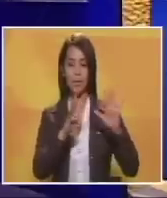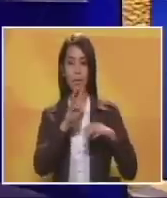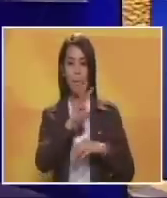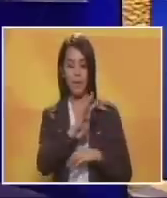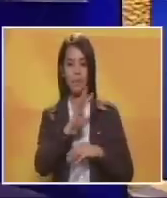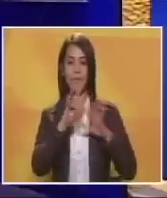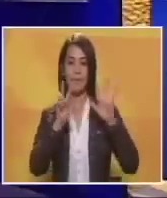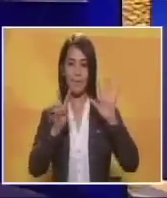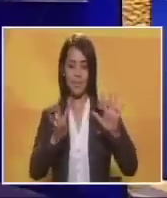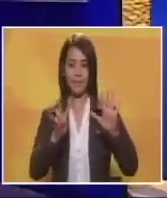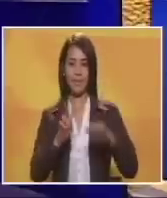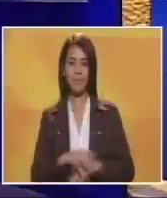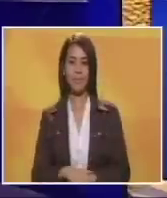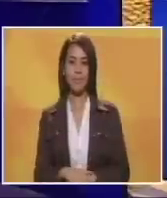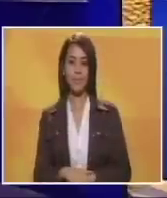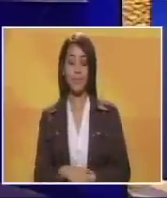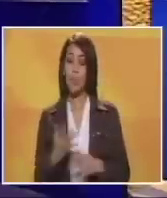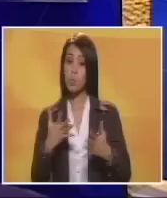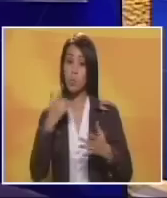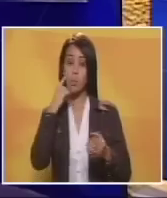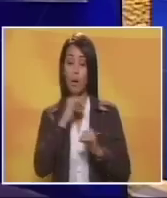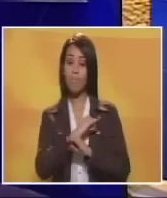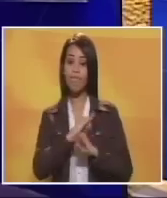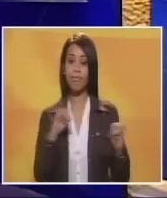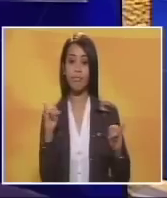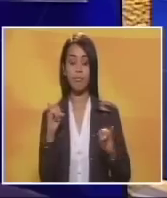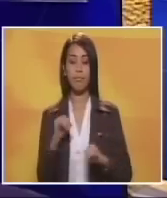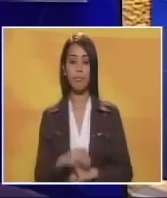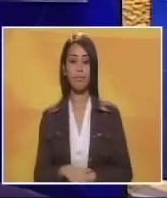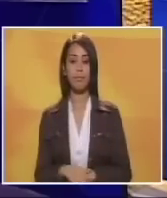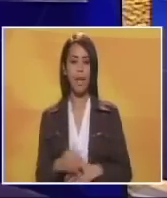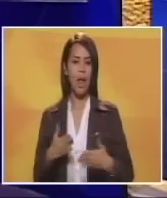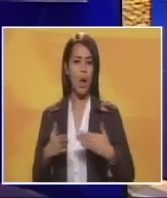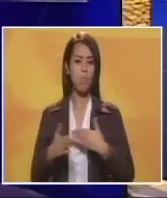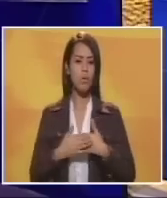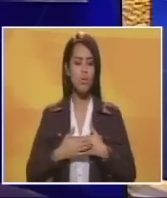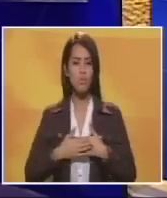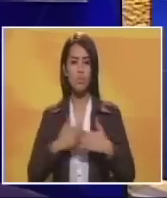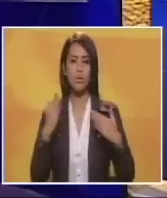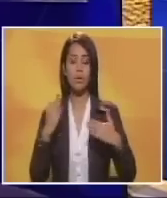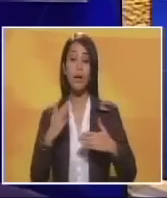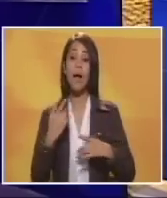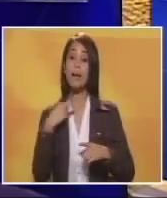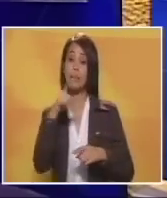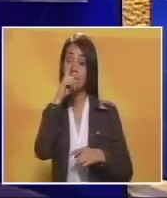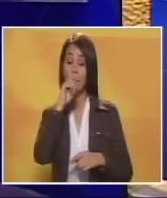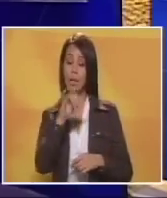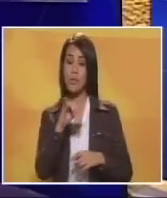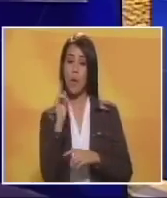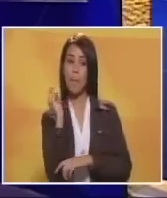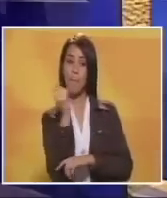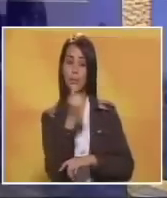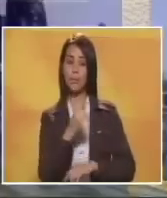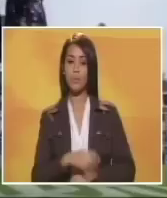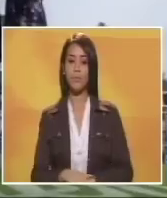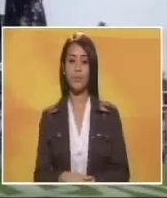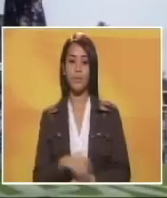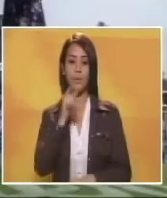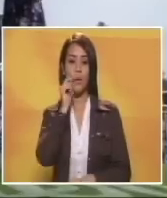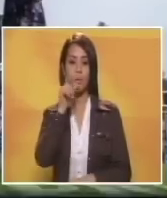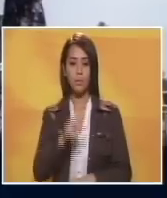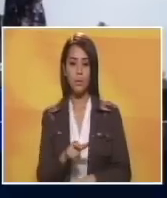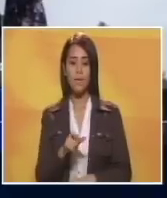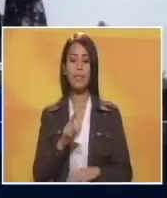1947 arribó a las ligas mayores para poner fin a la barrera racial que prevaleció hasta ese año en el béisbol. Robinson pasó